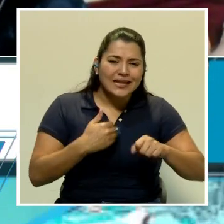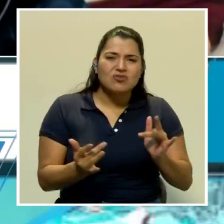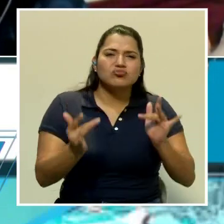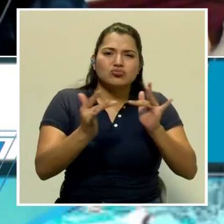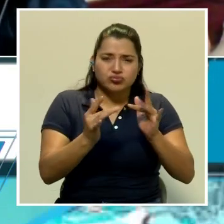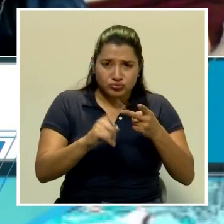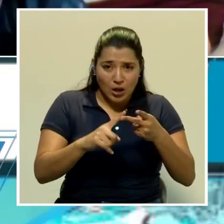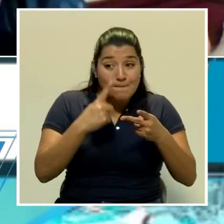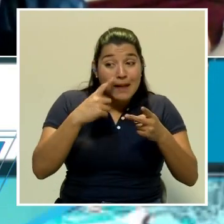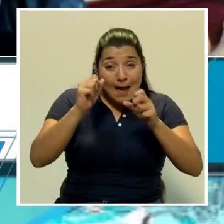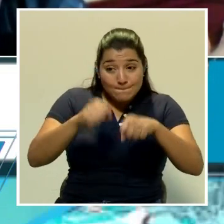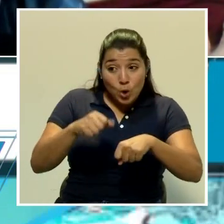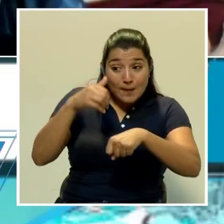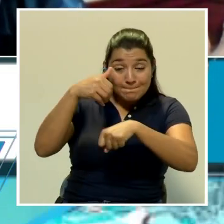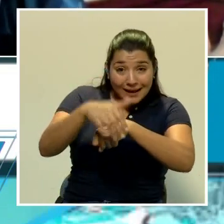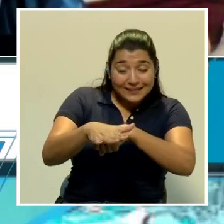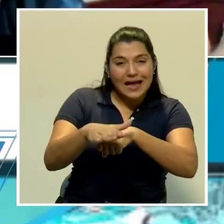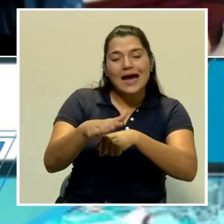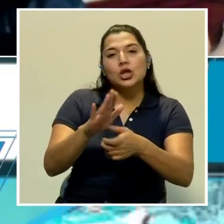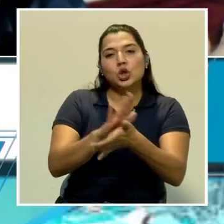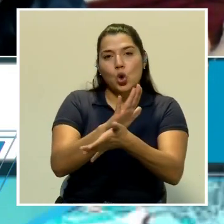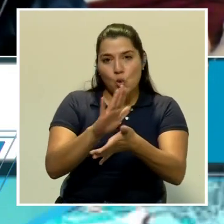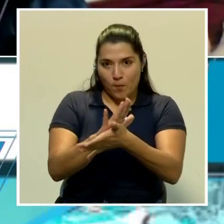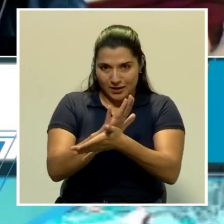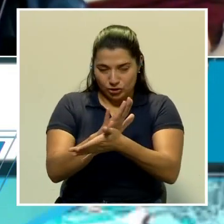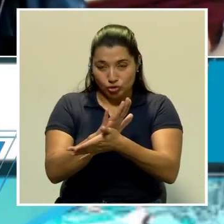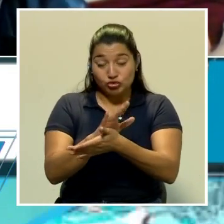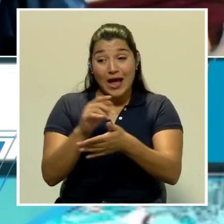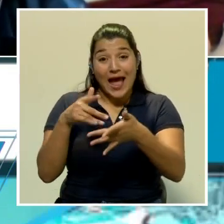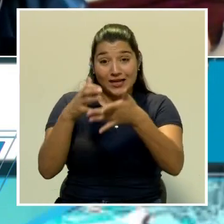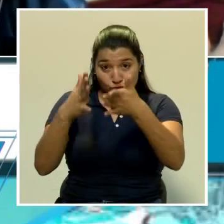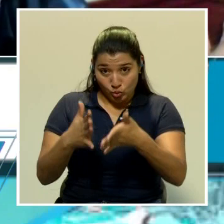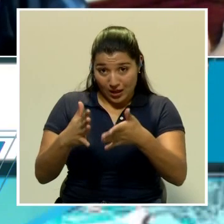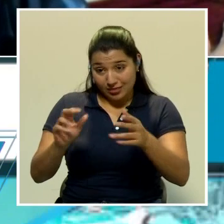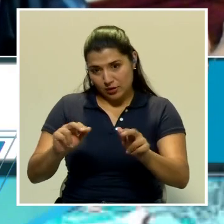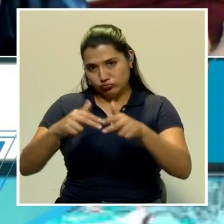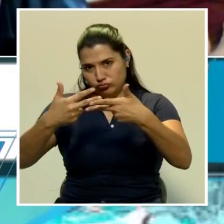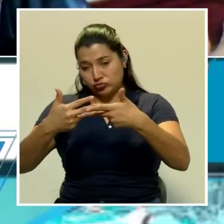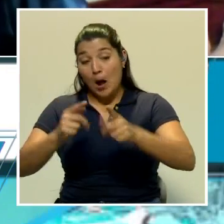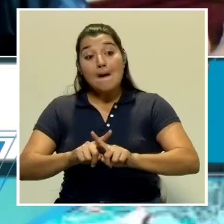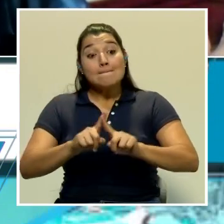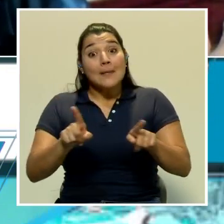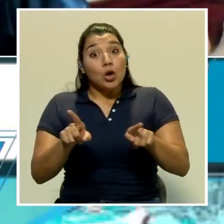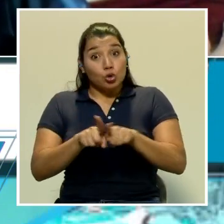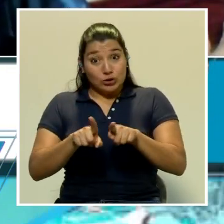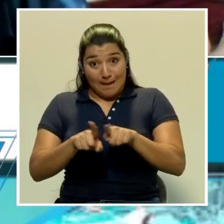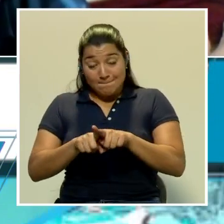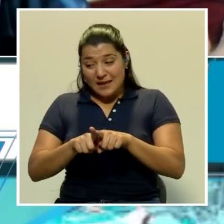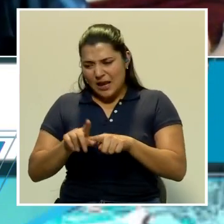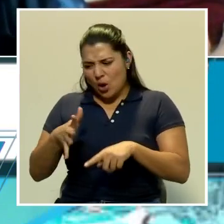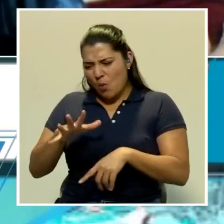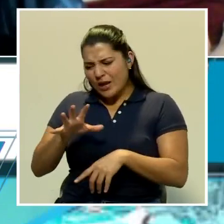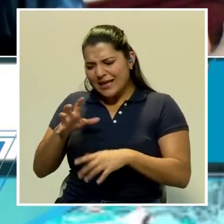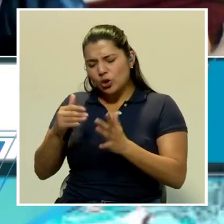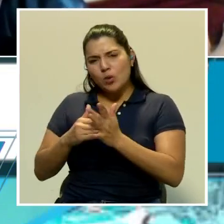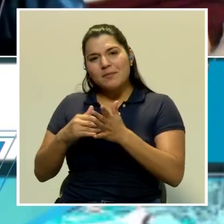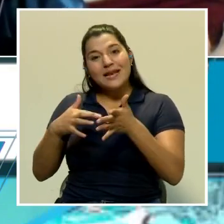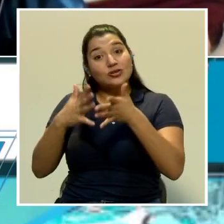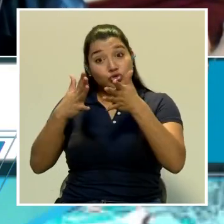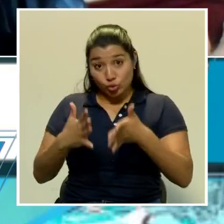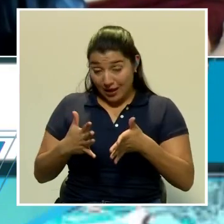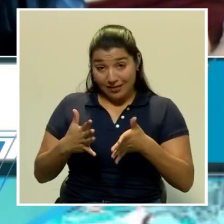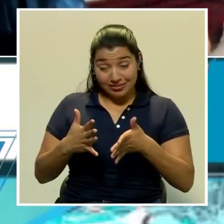los que están a través de la virtualidad. Hay otro grupo importante que son más de 500,000 estudiantes que no